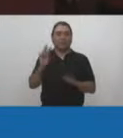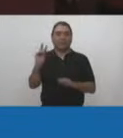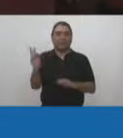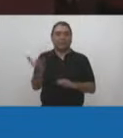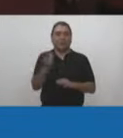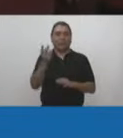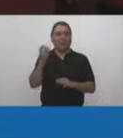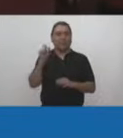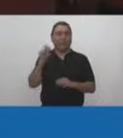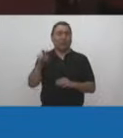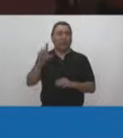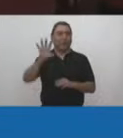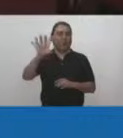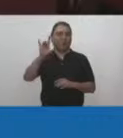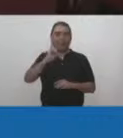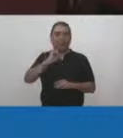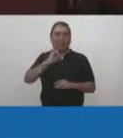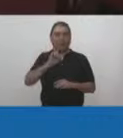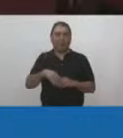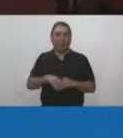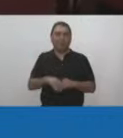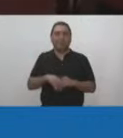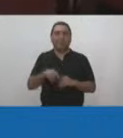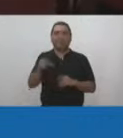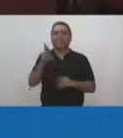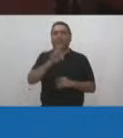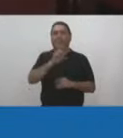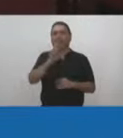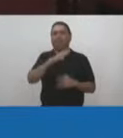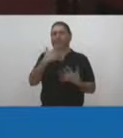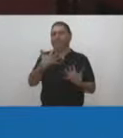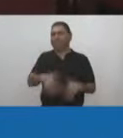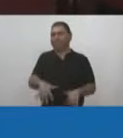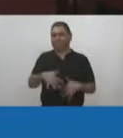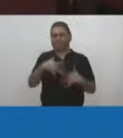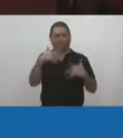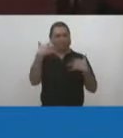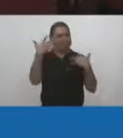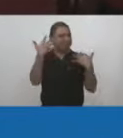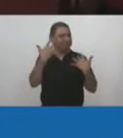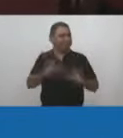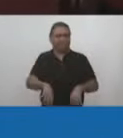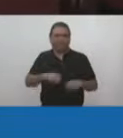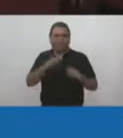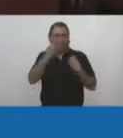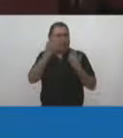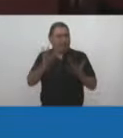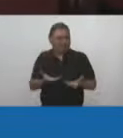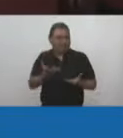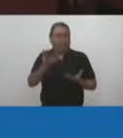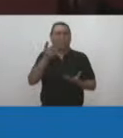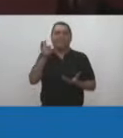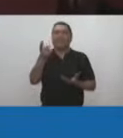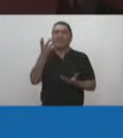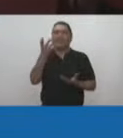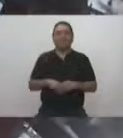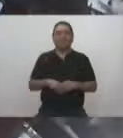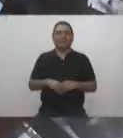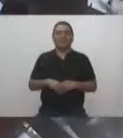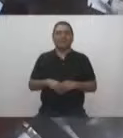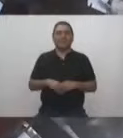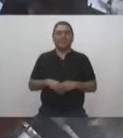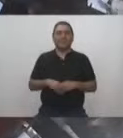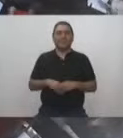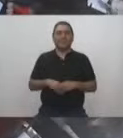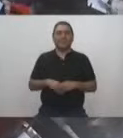desenganchar. Comparto con la decisión que han tomado los distintos bloques. Me enteré recién en base a la información de ustedes. Yo estoy en Chaco,